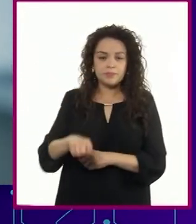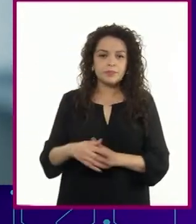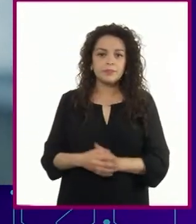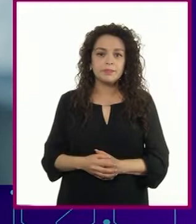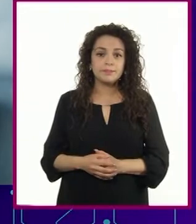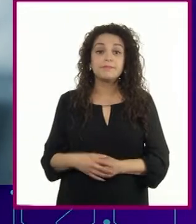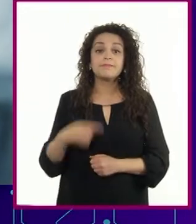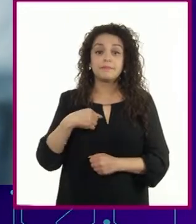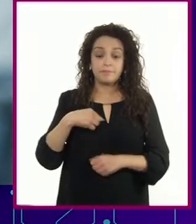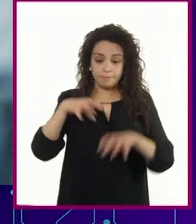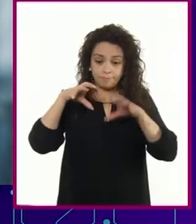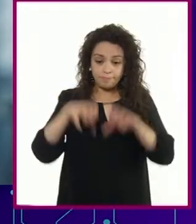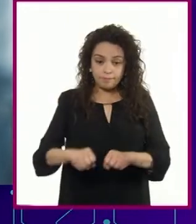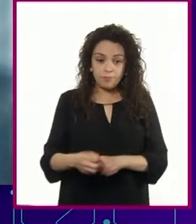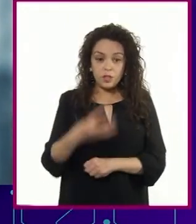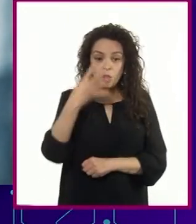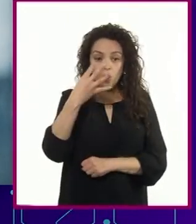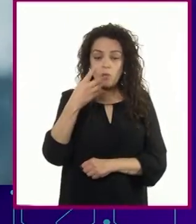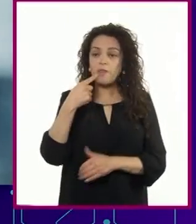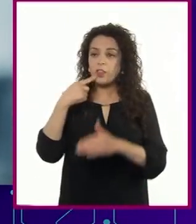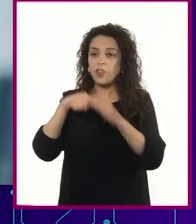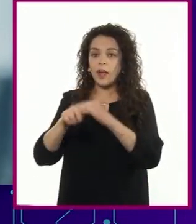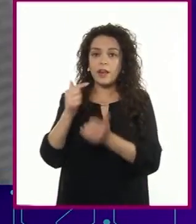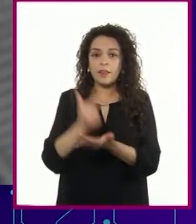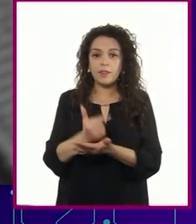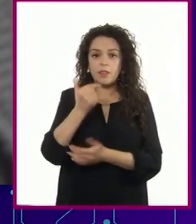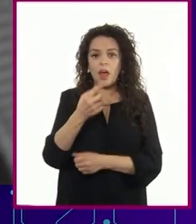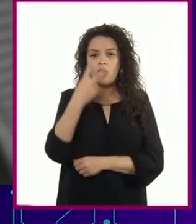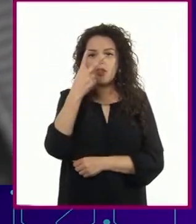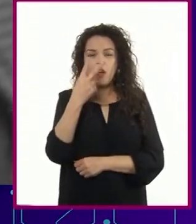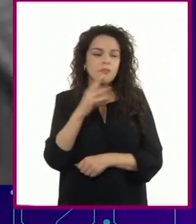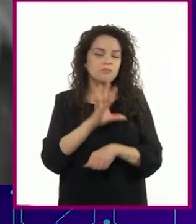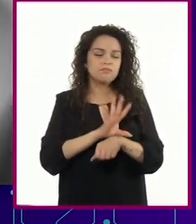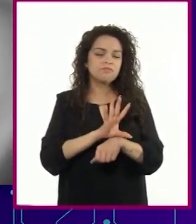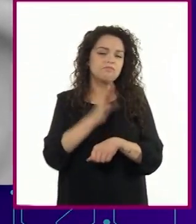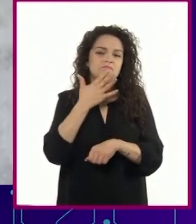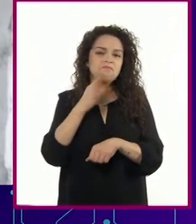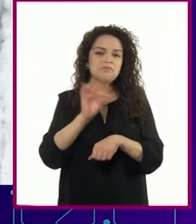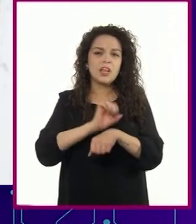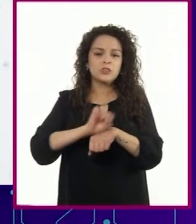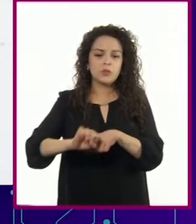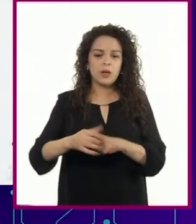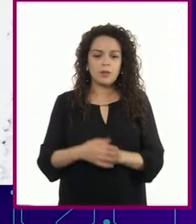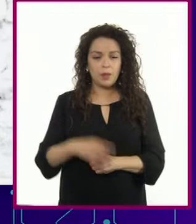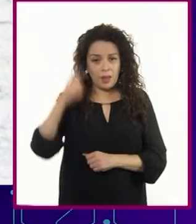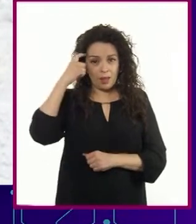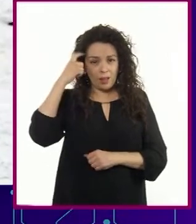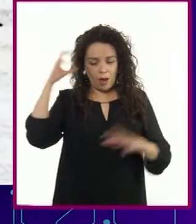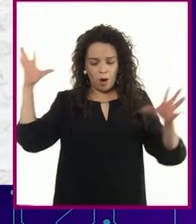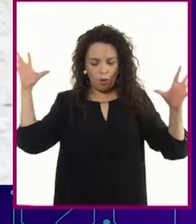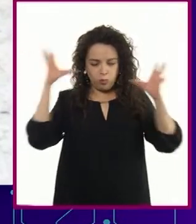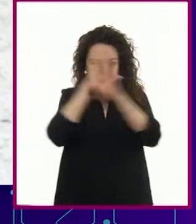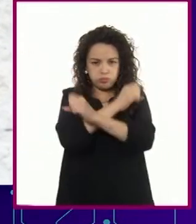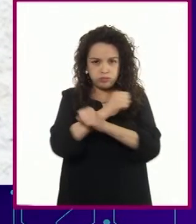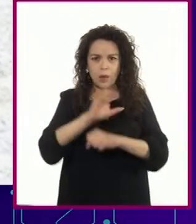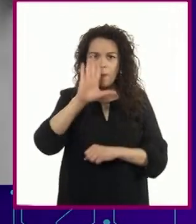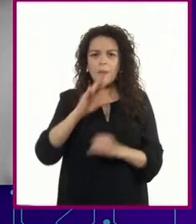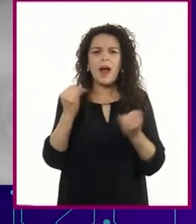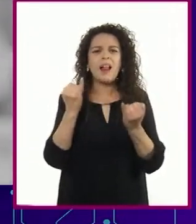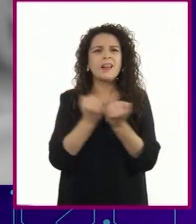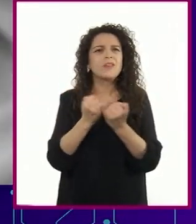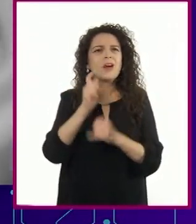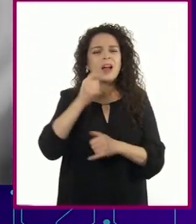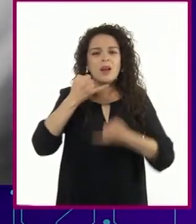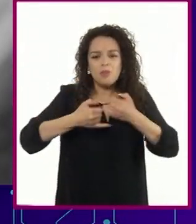y 2 menores y por eso me arrestaron. Me nubló totalmente la mente, casi como si fuera un videojuego,